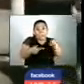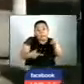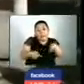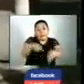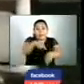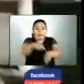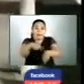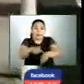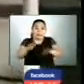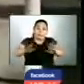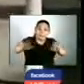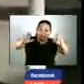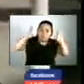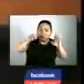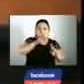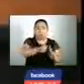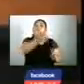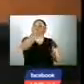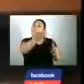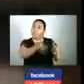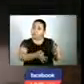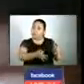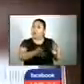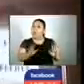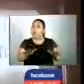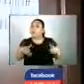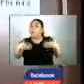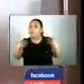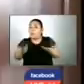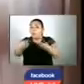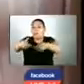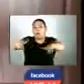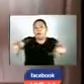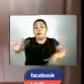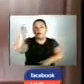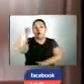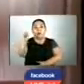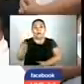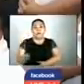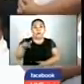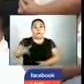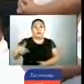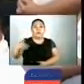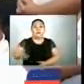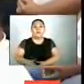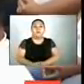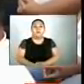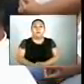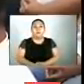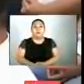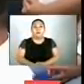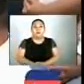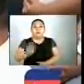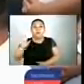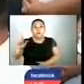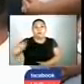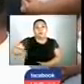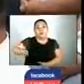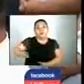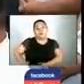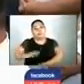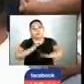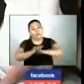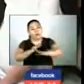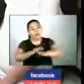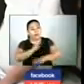en prisión, por buen comportamiento, para quedar libre en octubre del presente año 2021. Aunque para su abogado defensor,